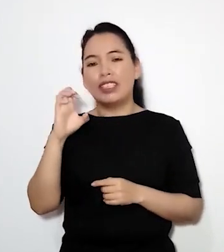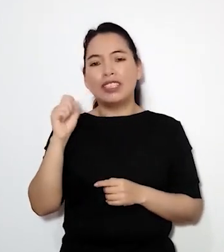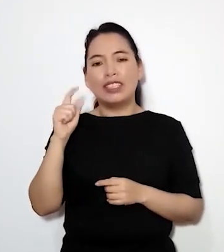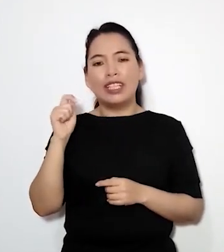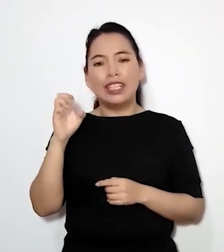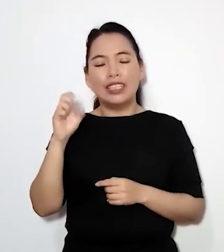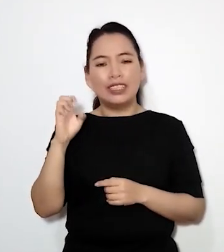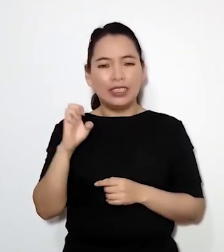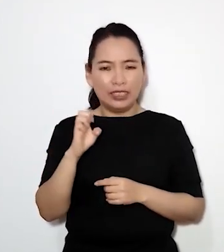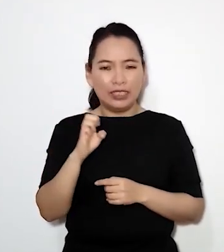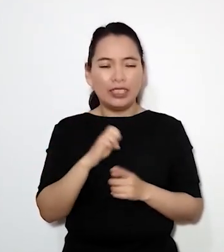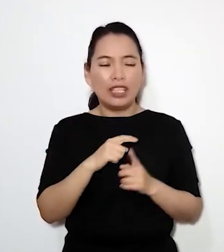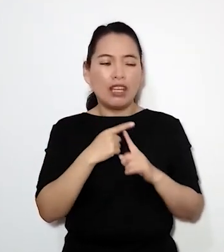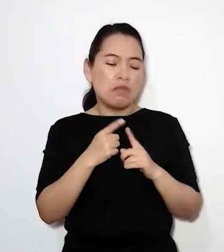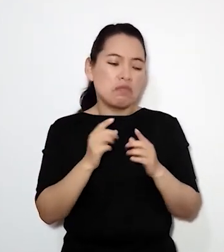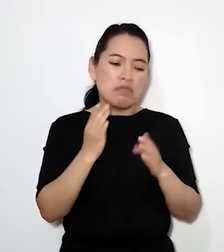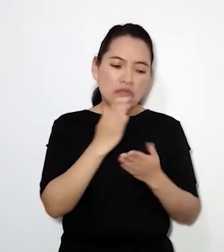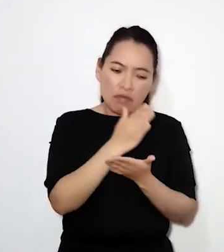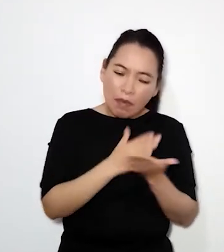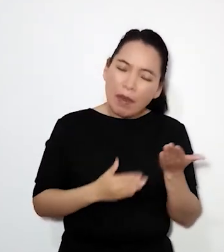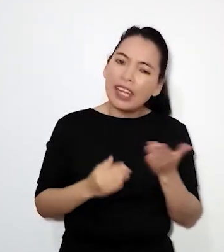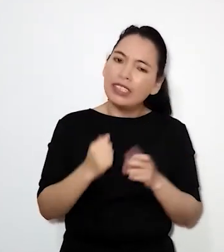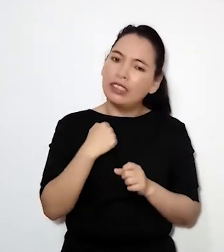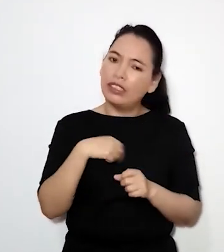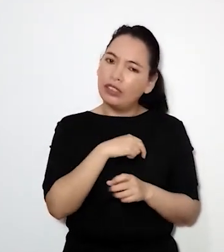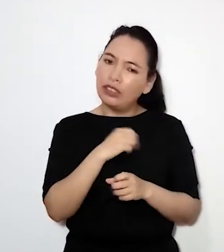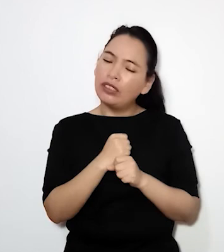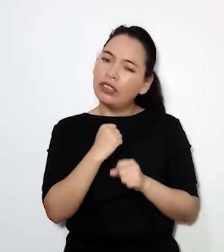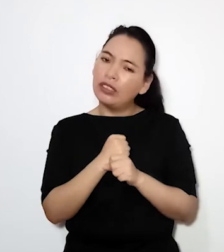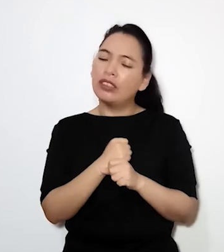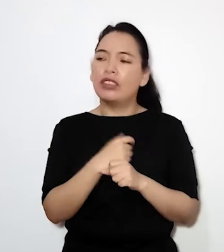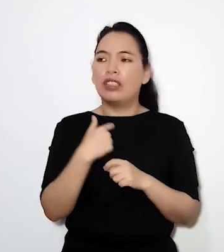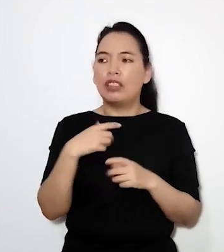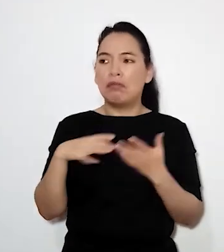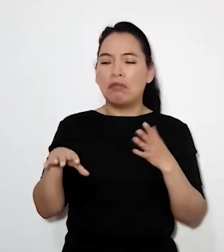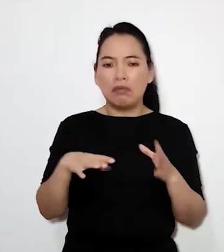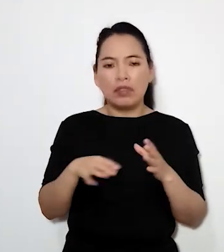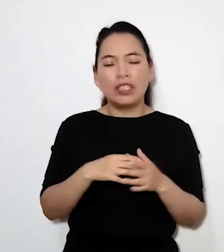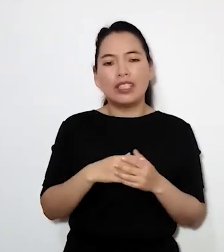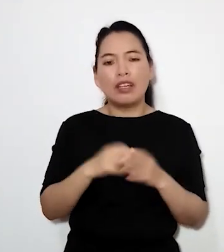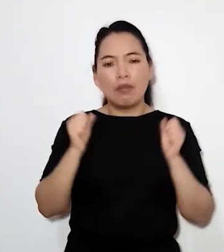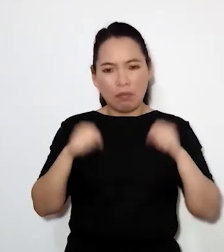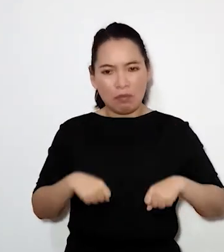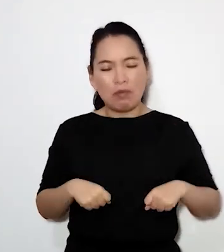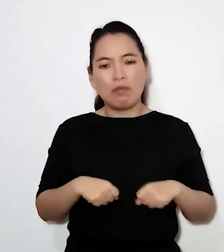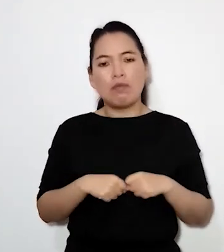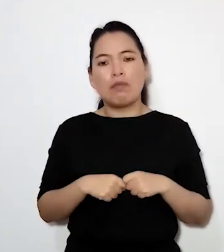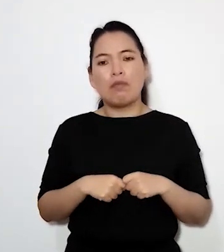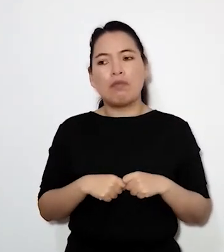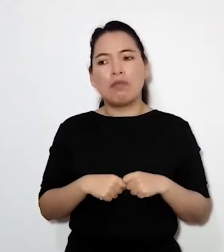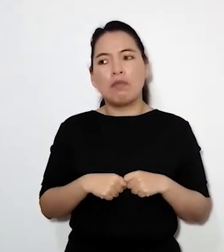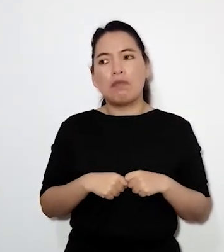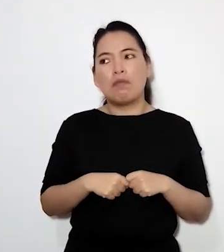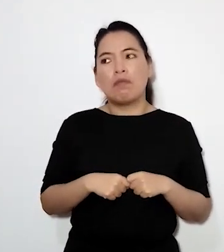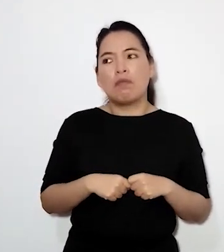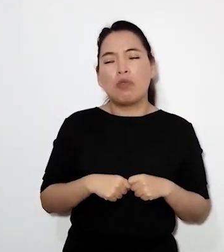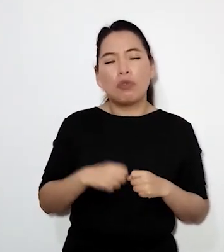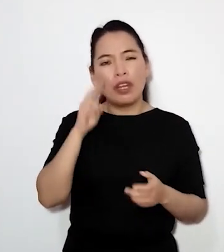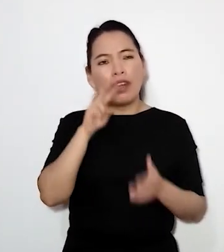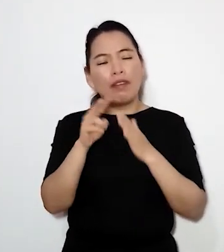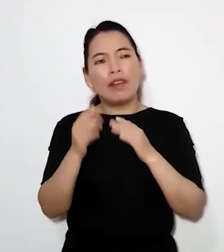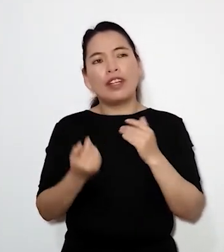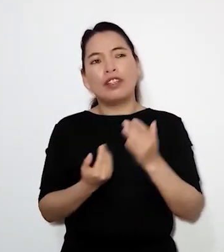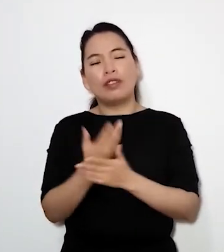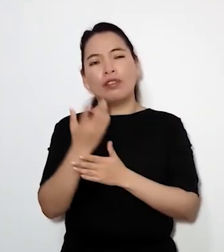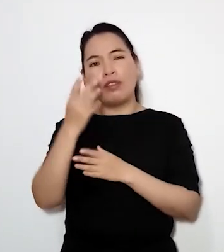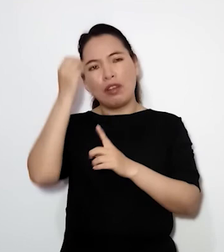que hacemos en UNESCO tiene que ver con poder revisitar el propósito de la educación, ¿no? Y poderlo